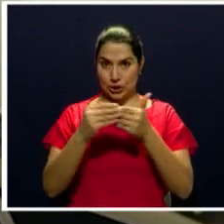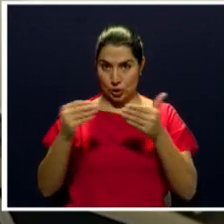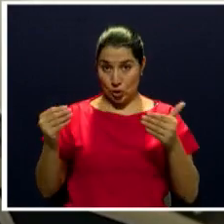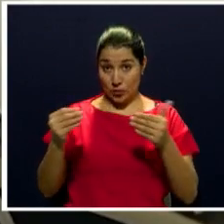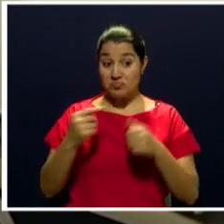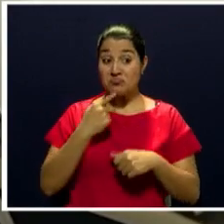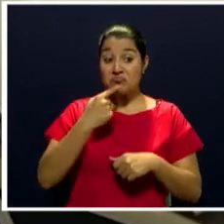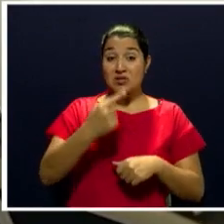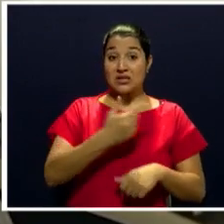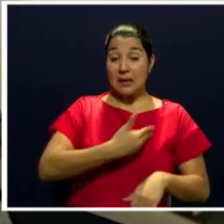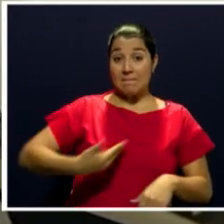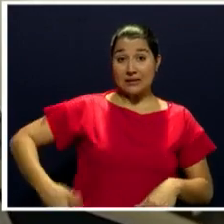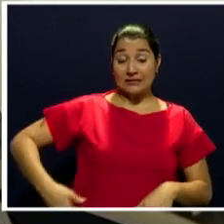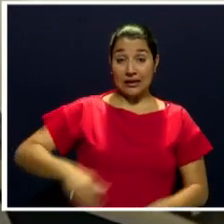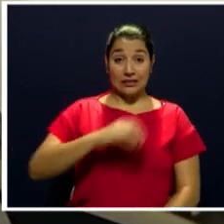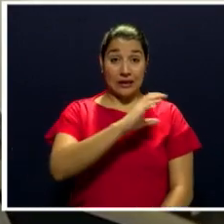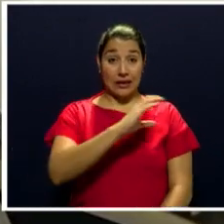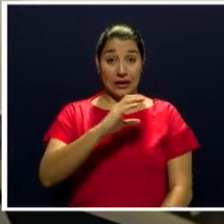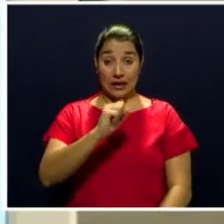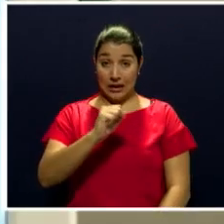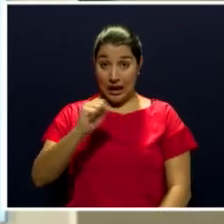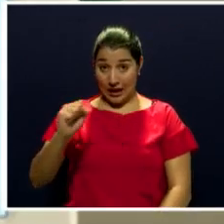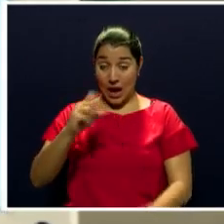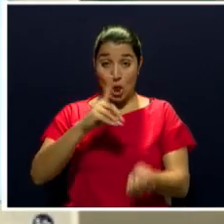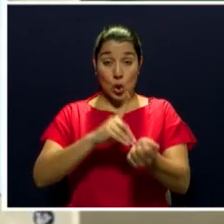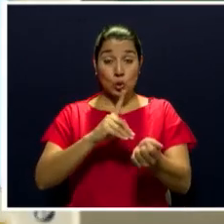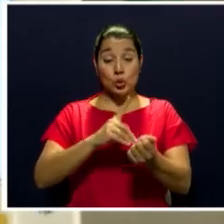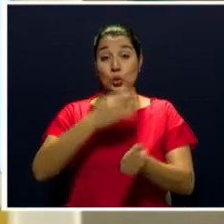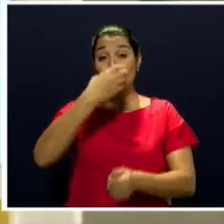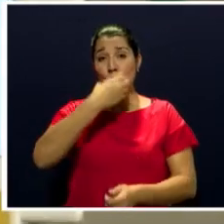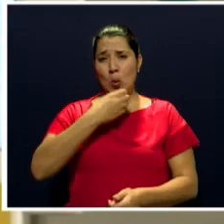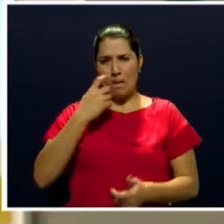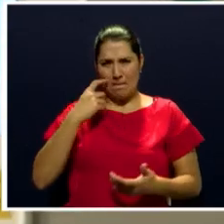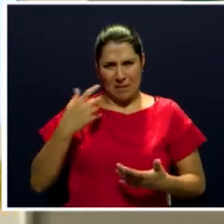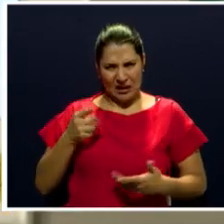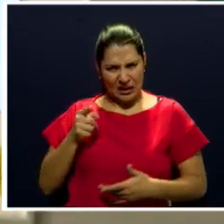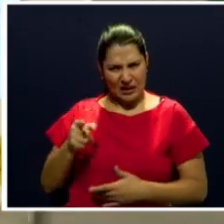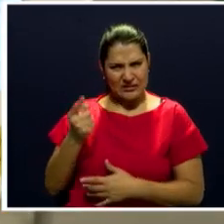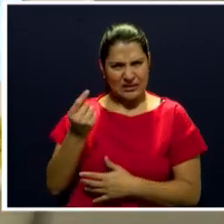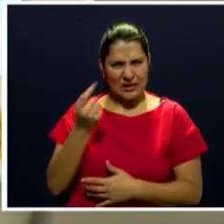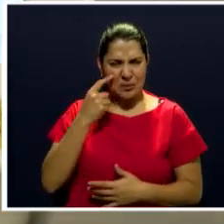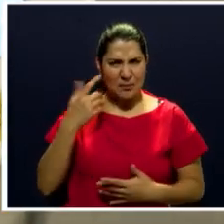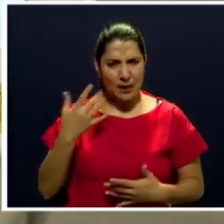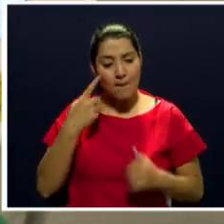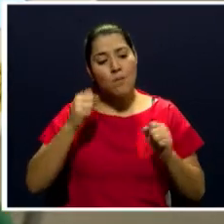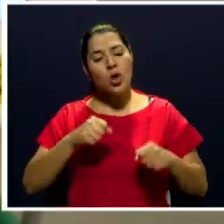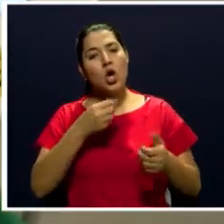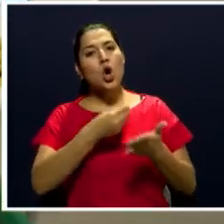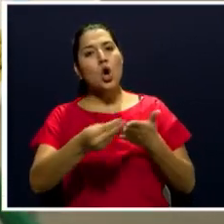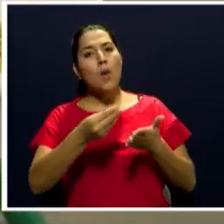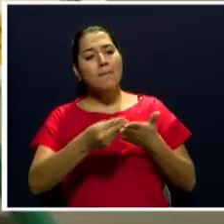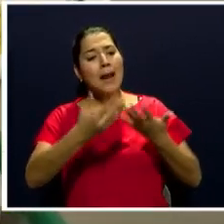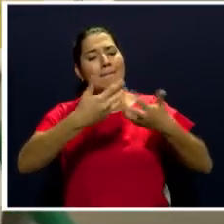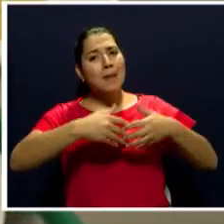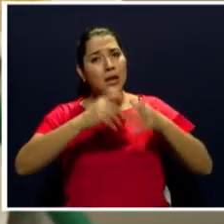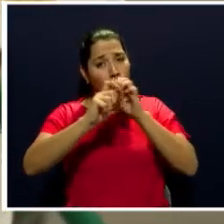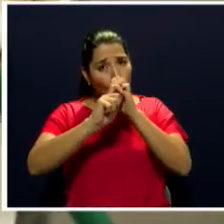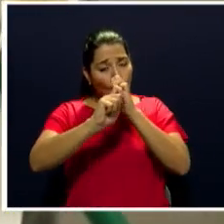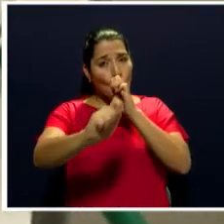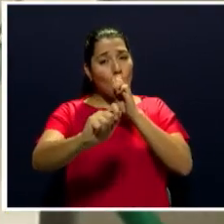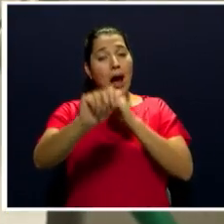Según Román Macaya, presidente ejecutivo de la institución, este dinero se dispondrá para la adquisición de aspiradores, monitores de signos